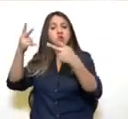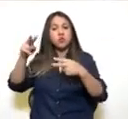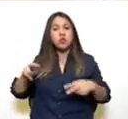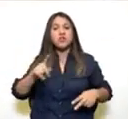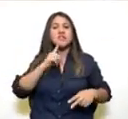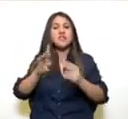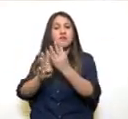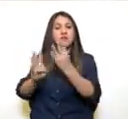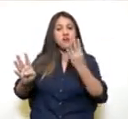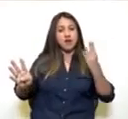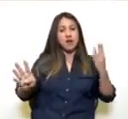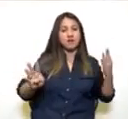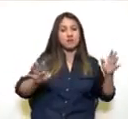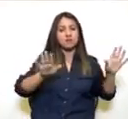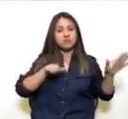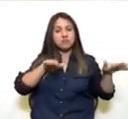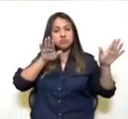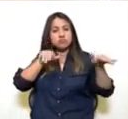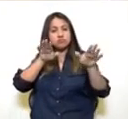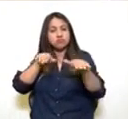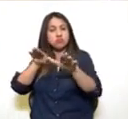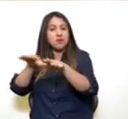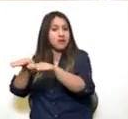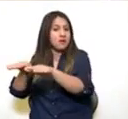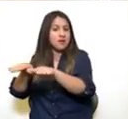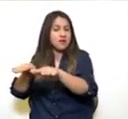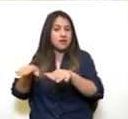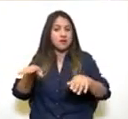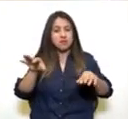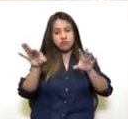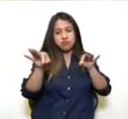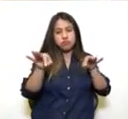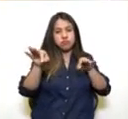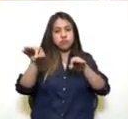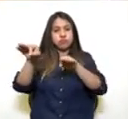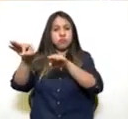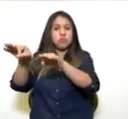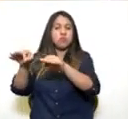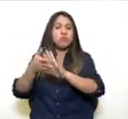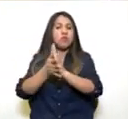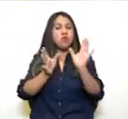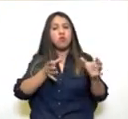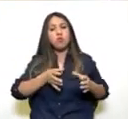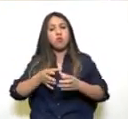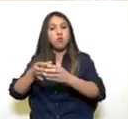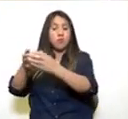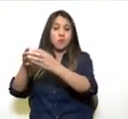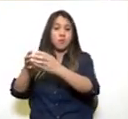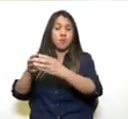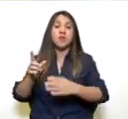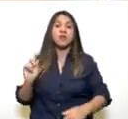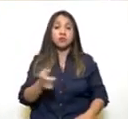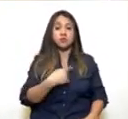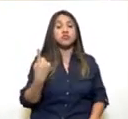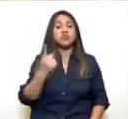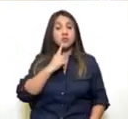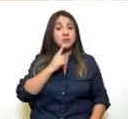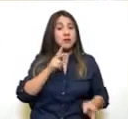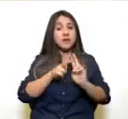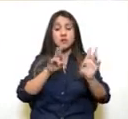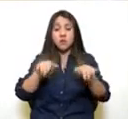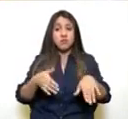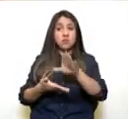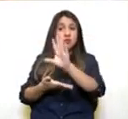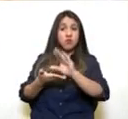cabeza pero volando como una gran bandada nosotros tenemos que hacer eso